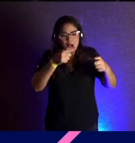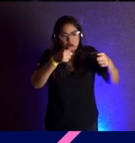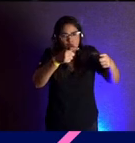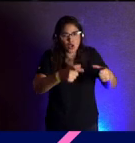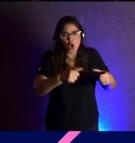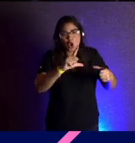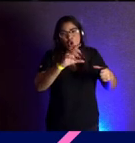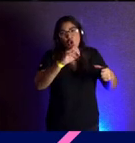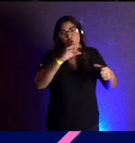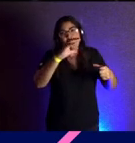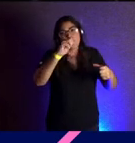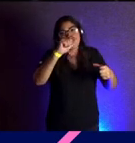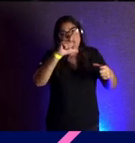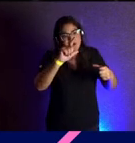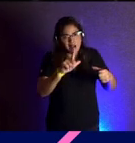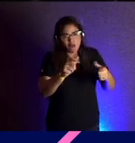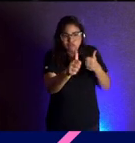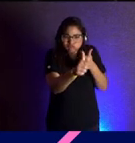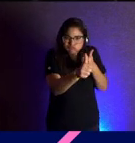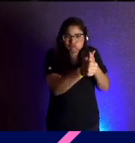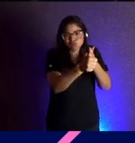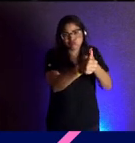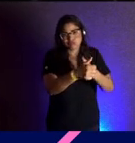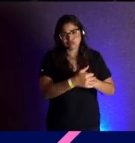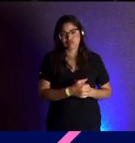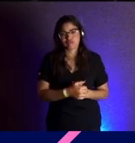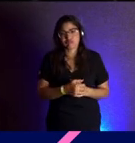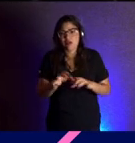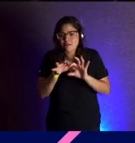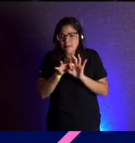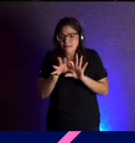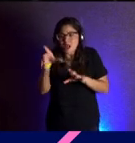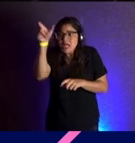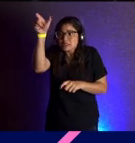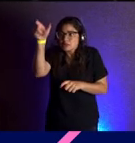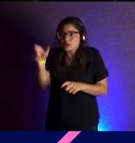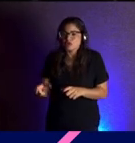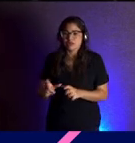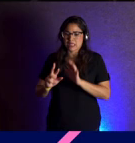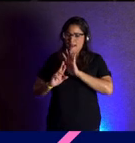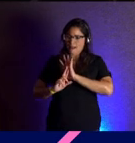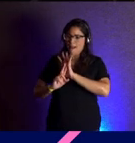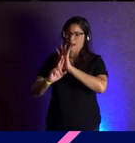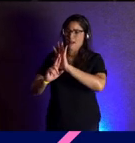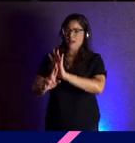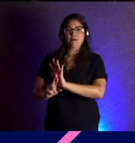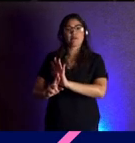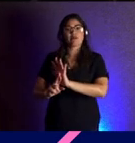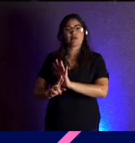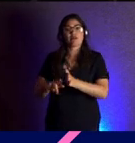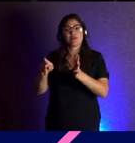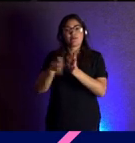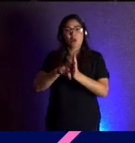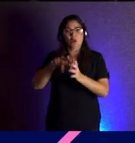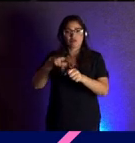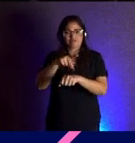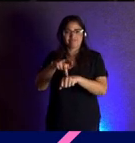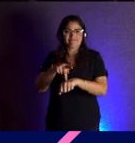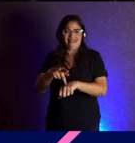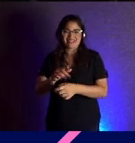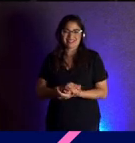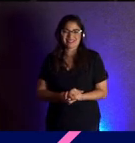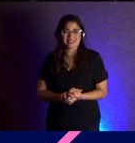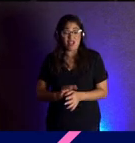que la gente esté representada dentro de su país, pero también que los problemas locales se identifiquen y